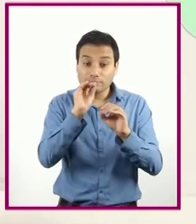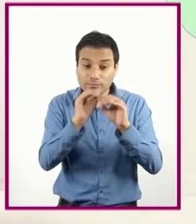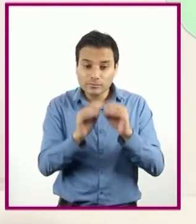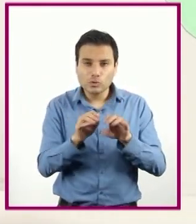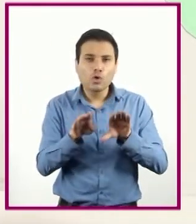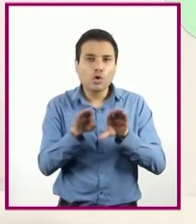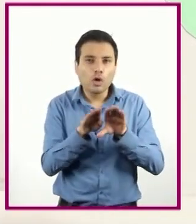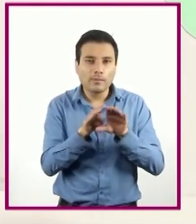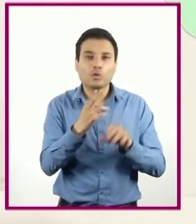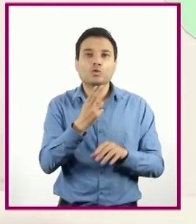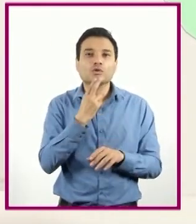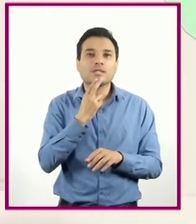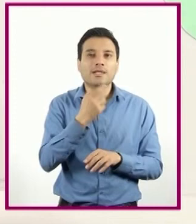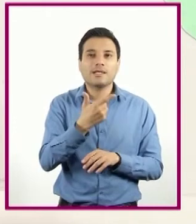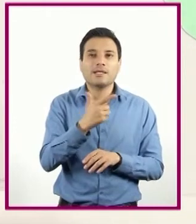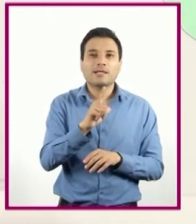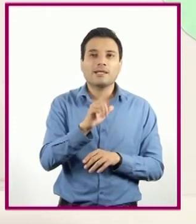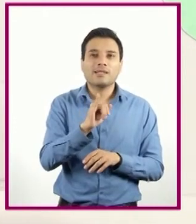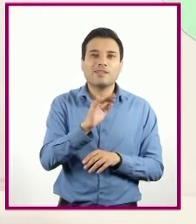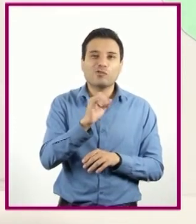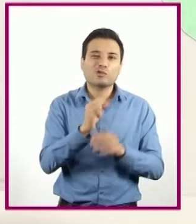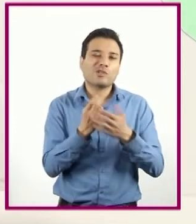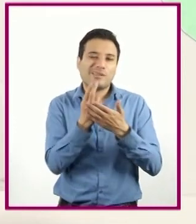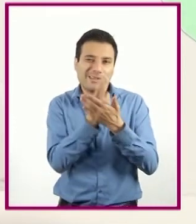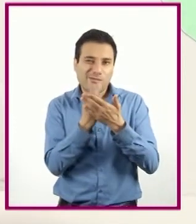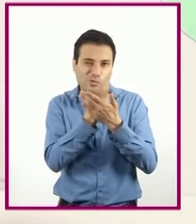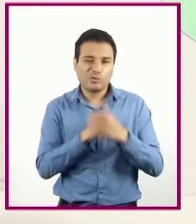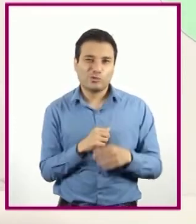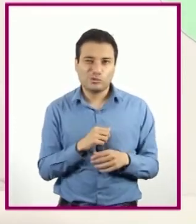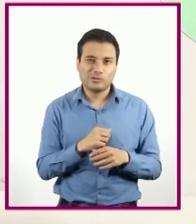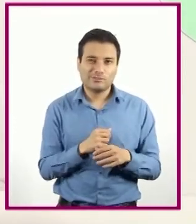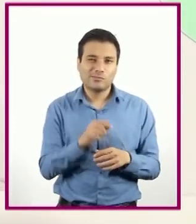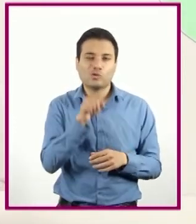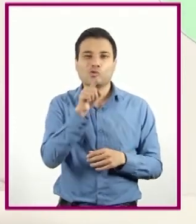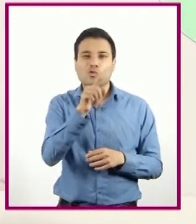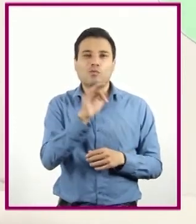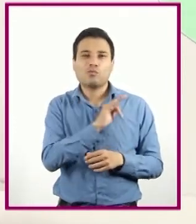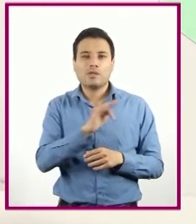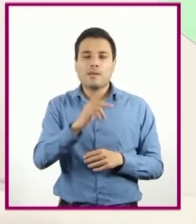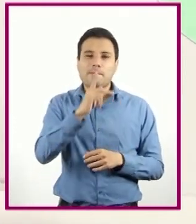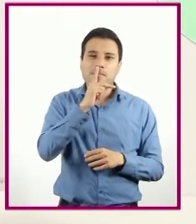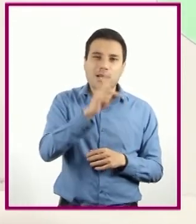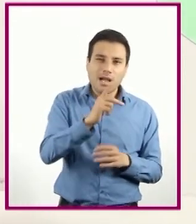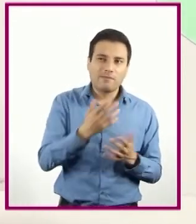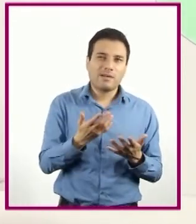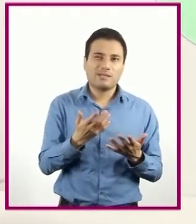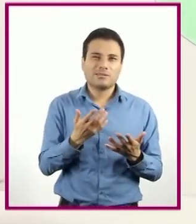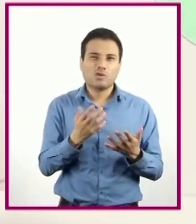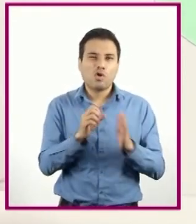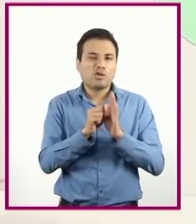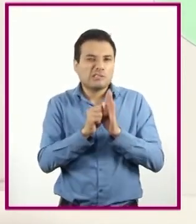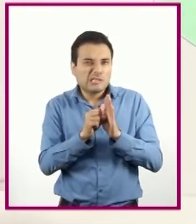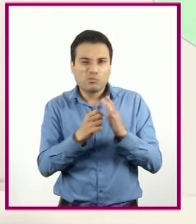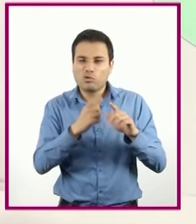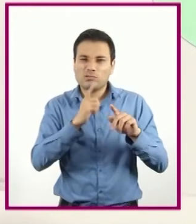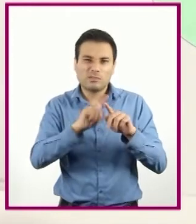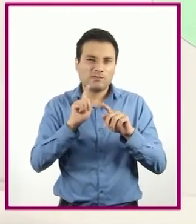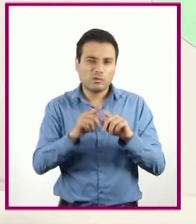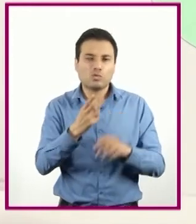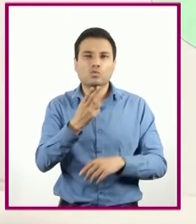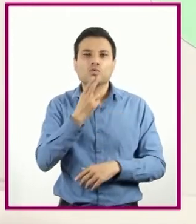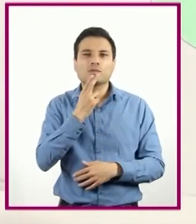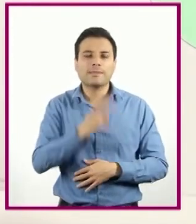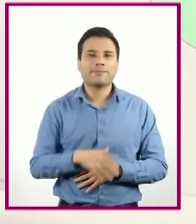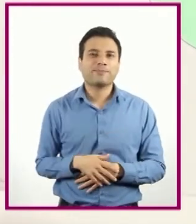mediante glifos o dibujos, es decir, se pueden representar palabras mediante símbolos. Los